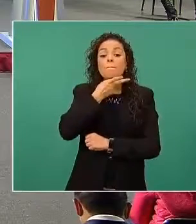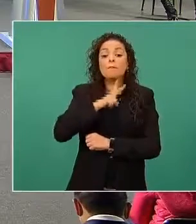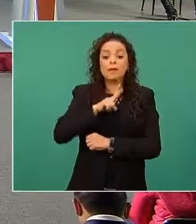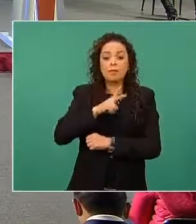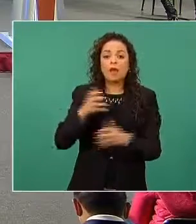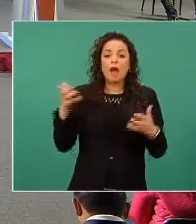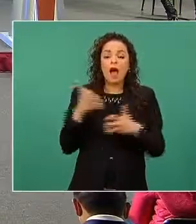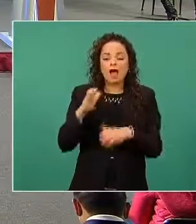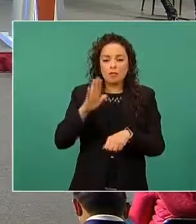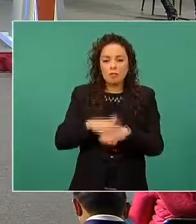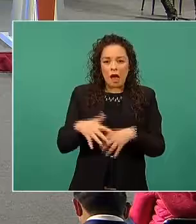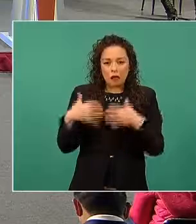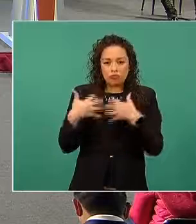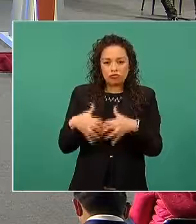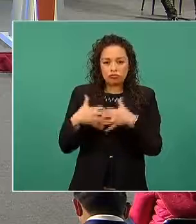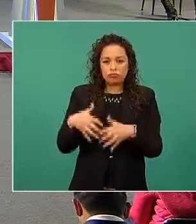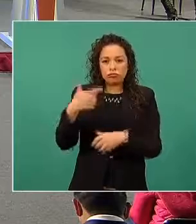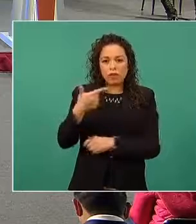gas húmedo.